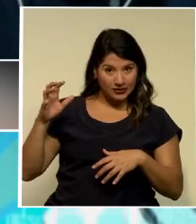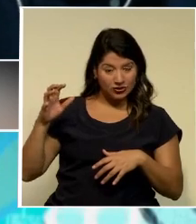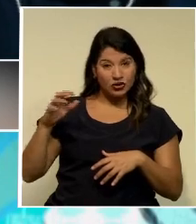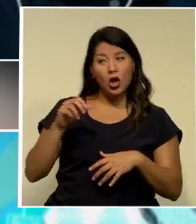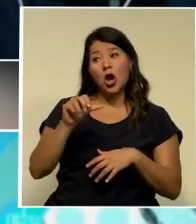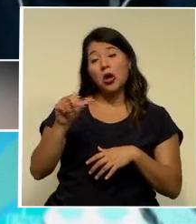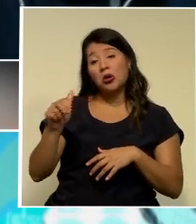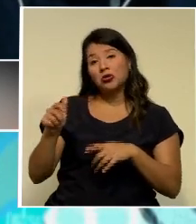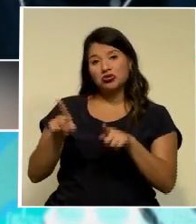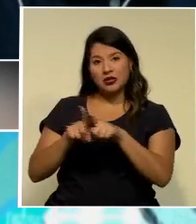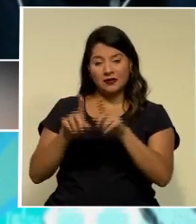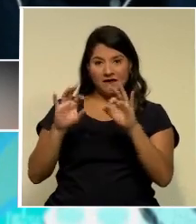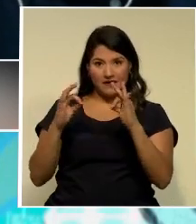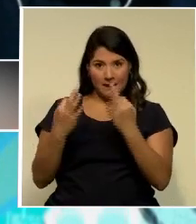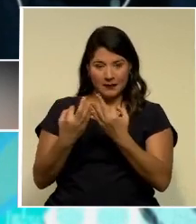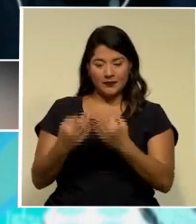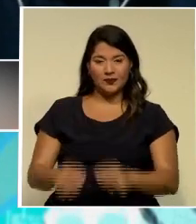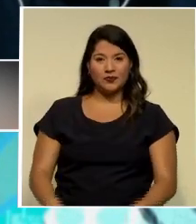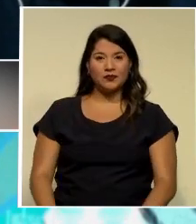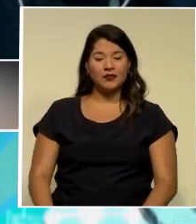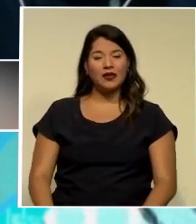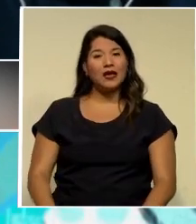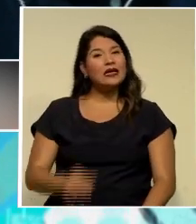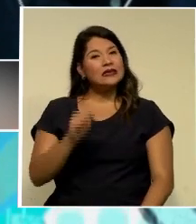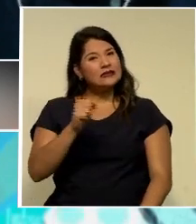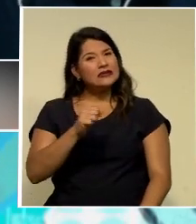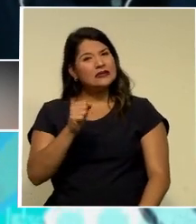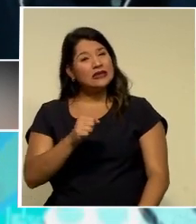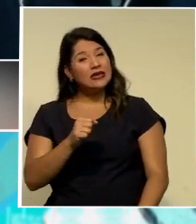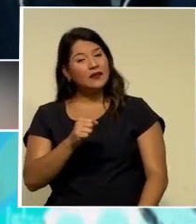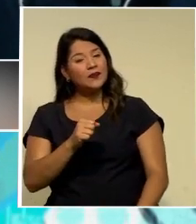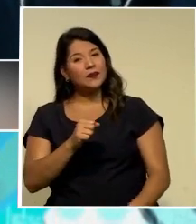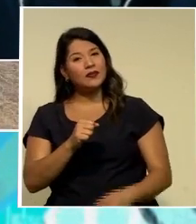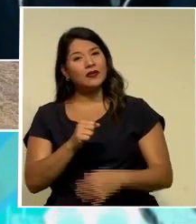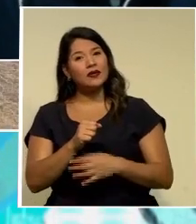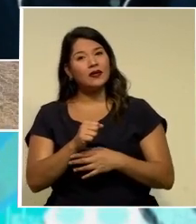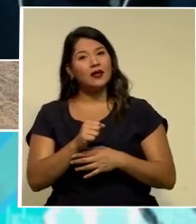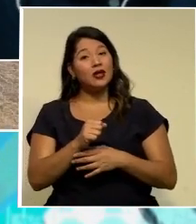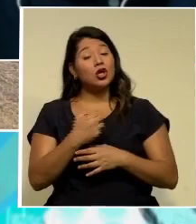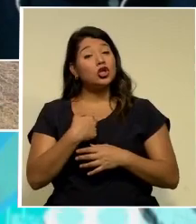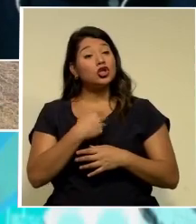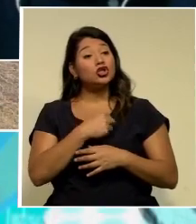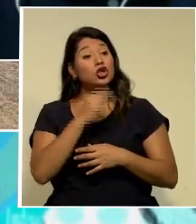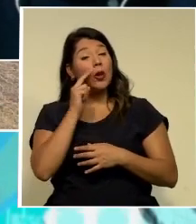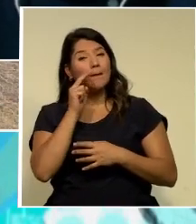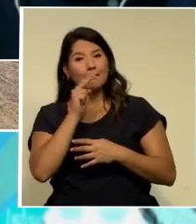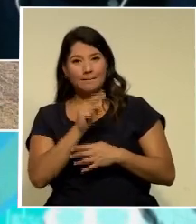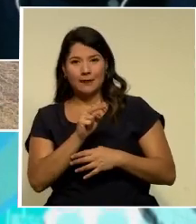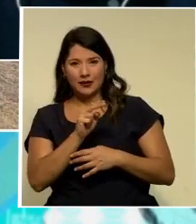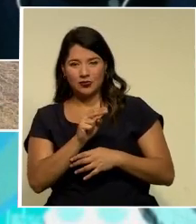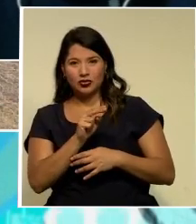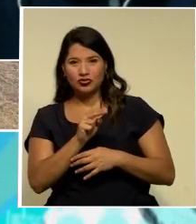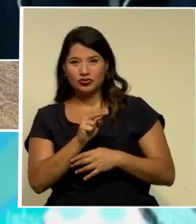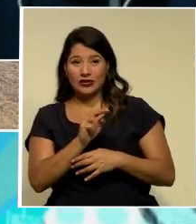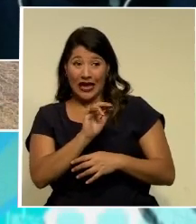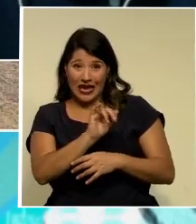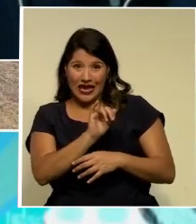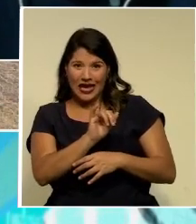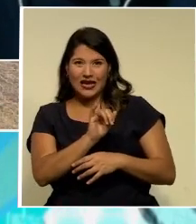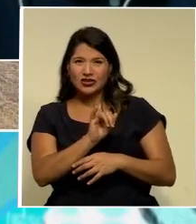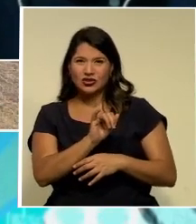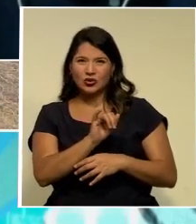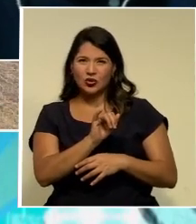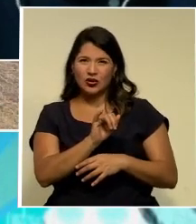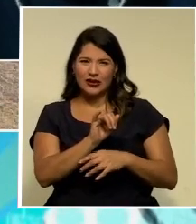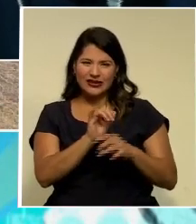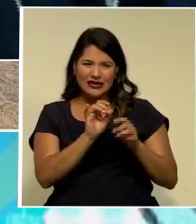los familiares también. Sí, ahí lo que en esta serie lo que vemos es precisamente eso, el horror de